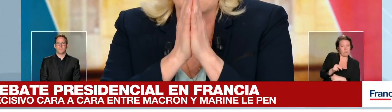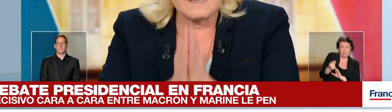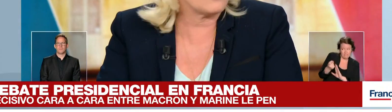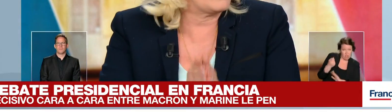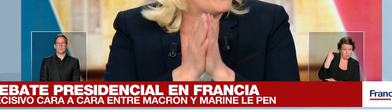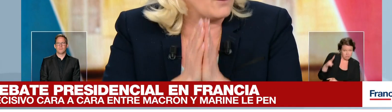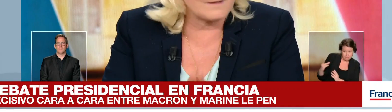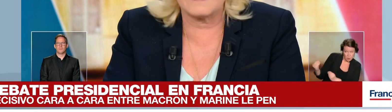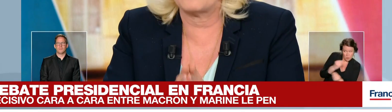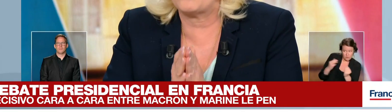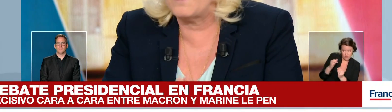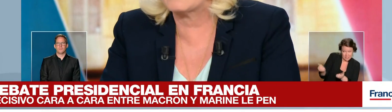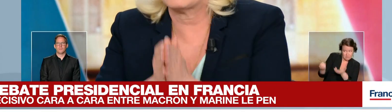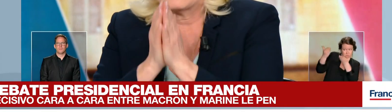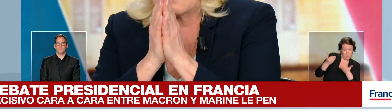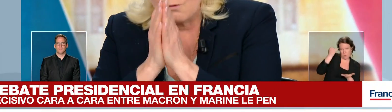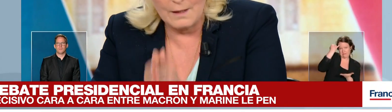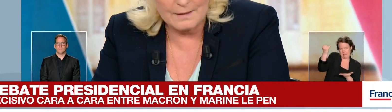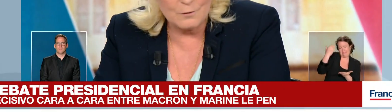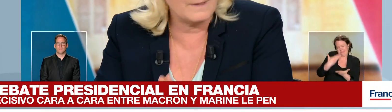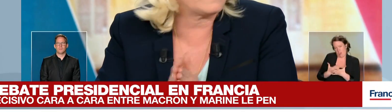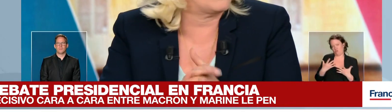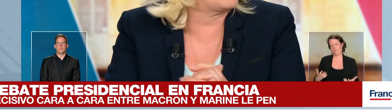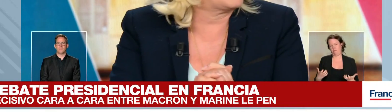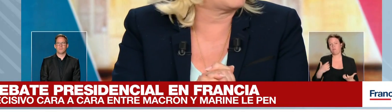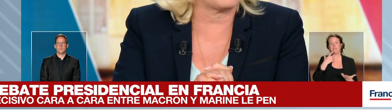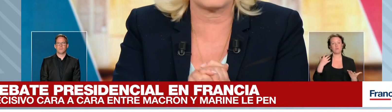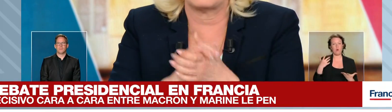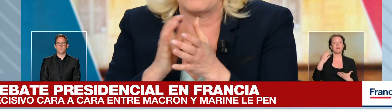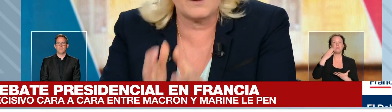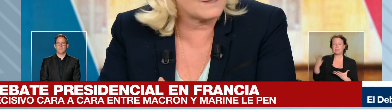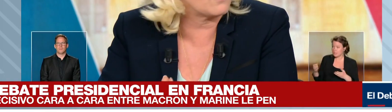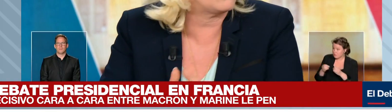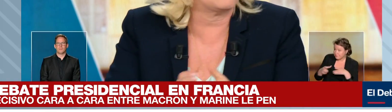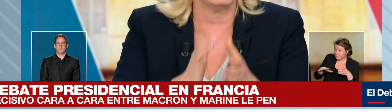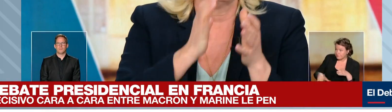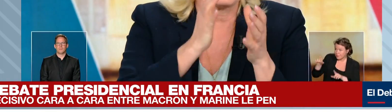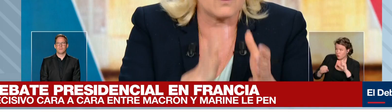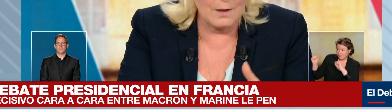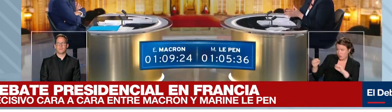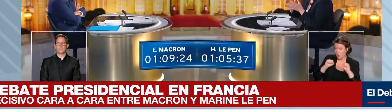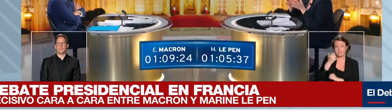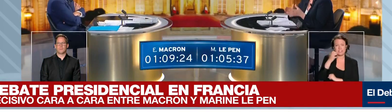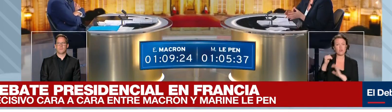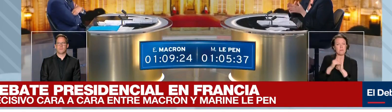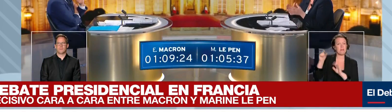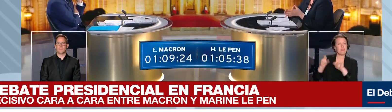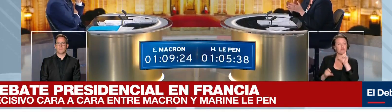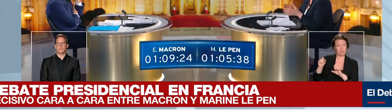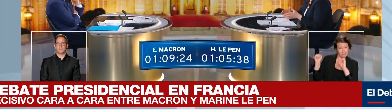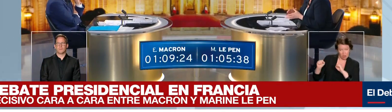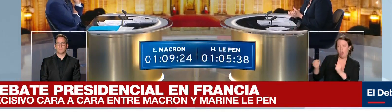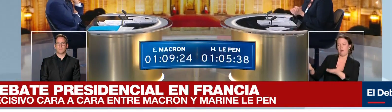Yo deseo que 500.000 franceses puedan o bien someter a la votación de los